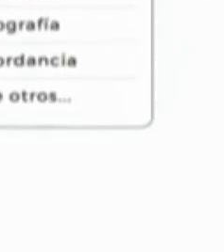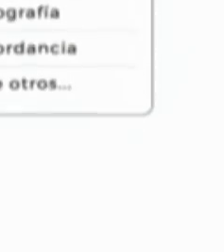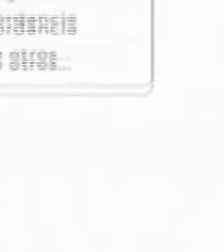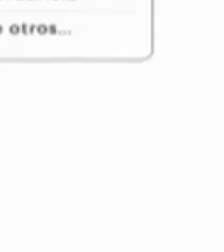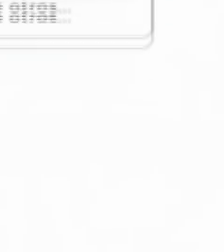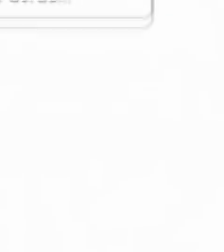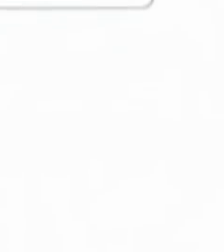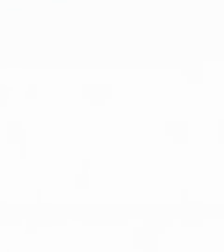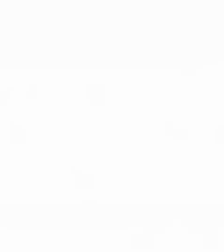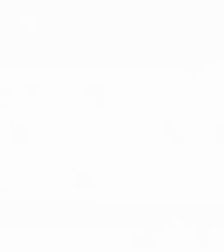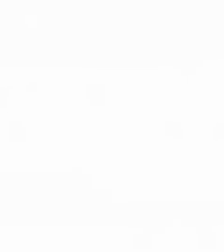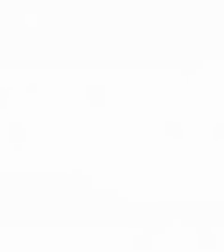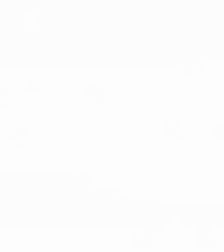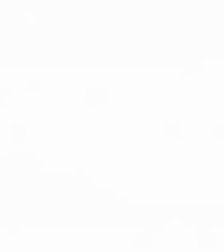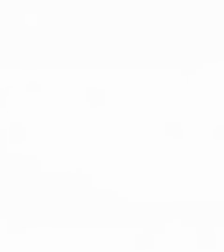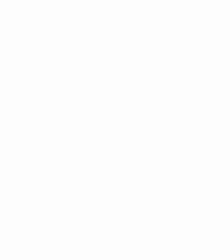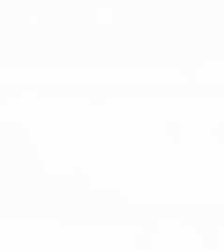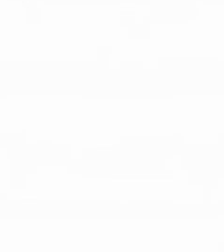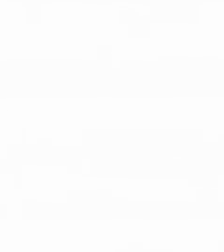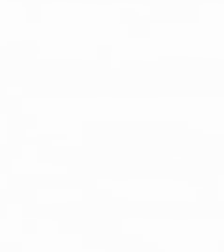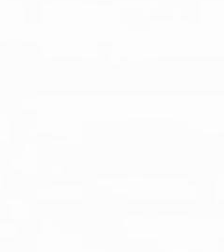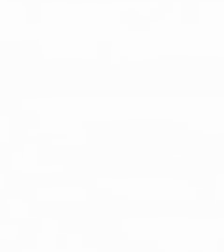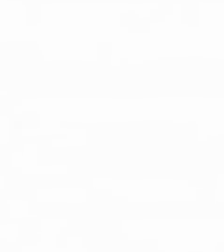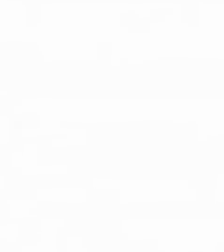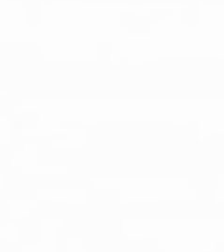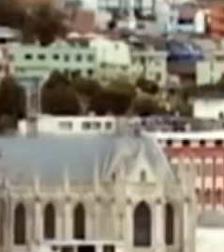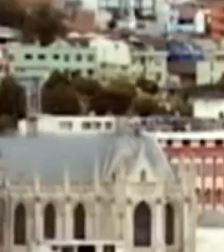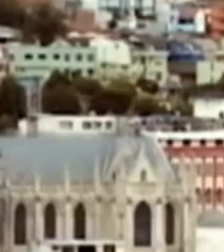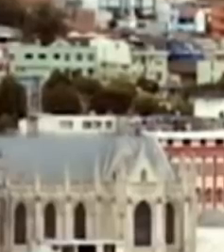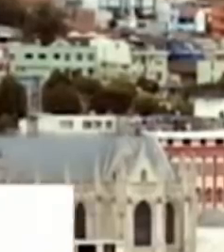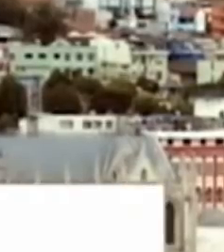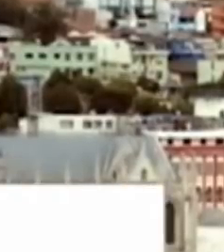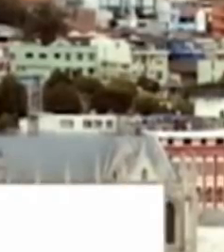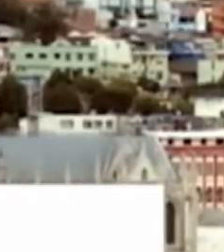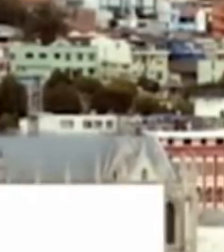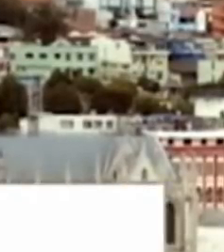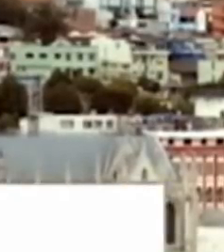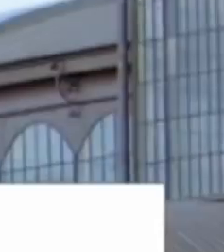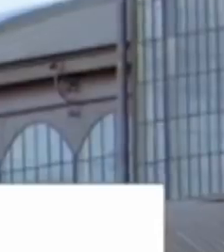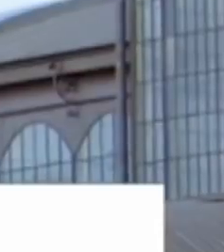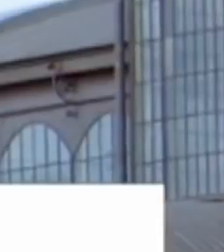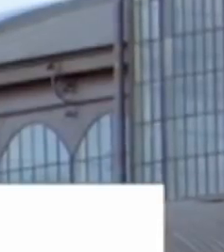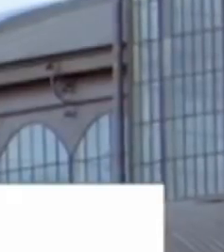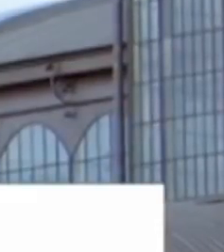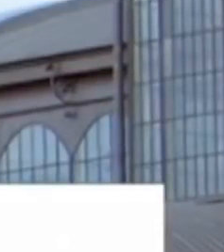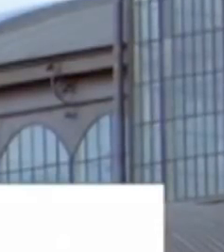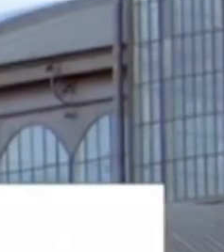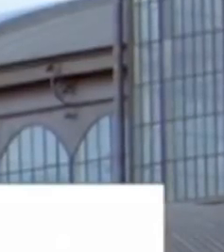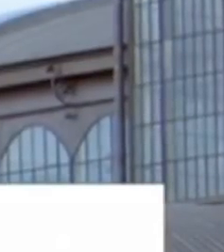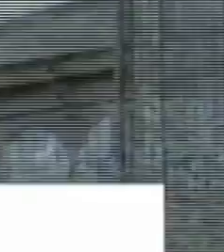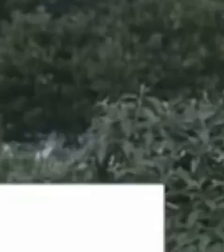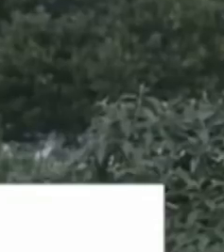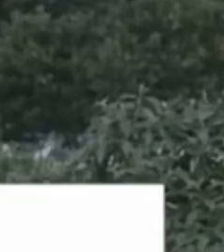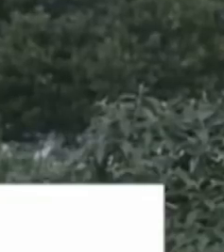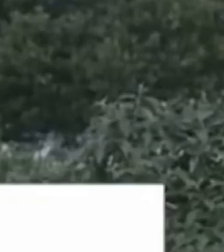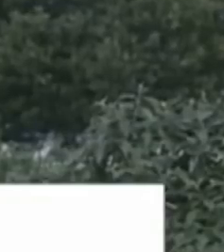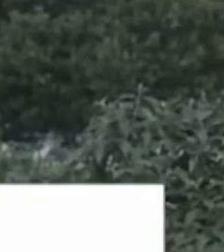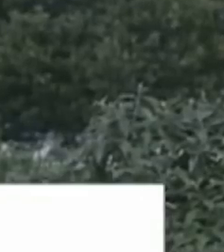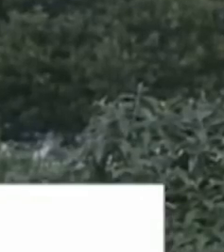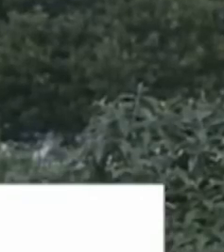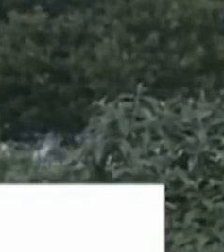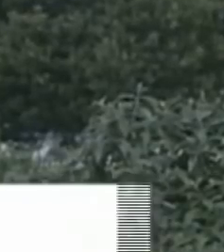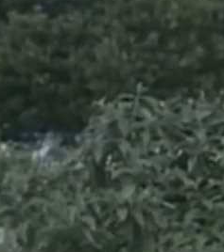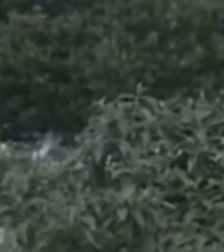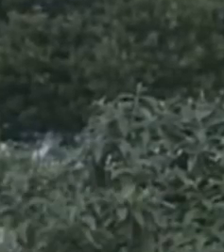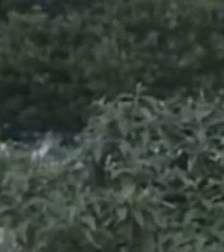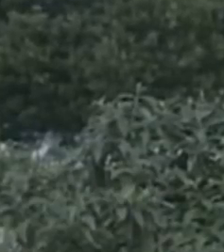que exigen las universidades públicas de Ecuador desde el 2011. Economía Creativa, Domingo 8 de noviembre,